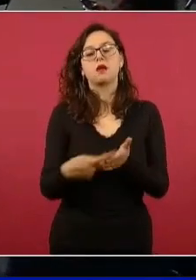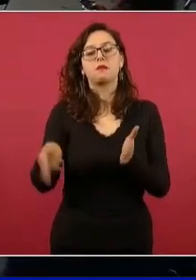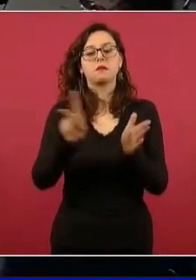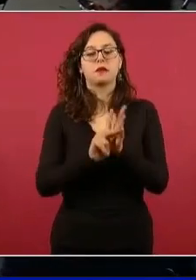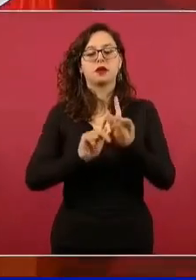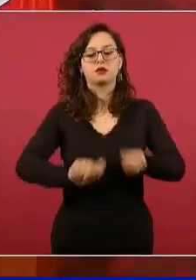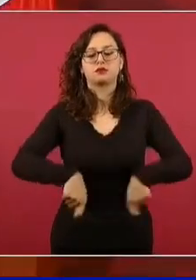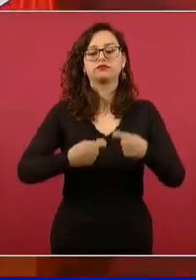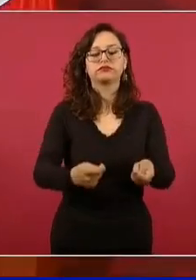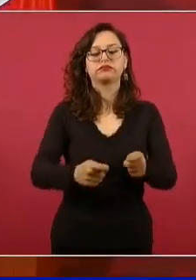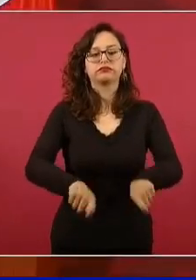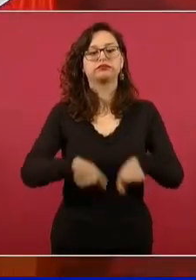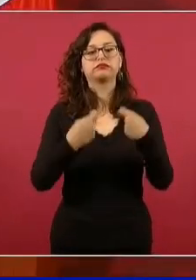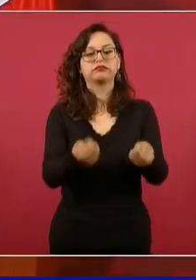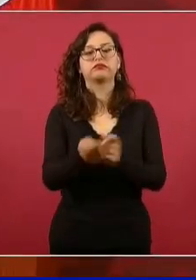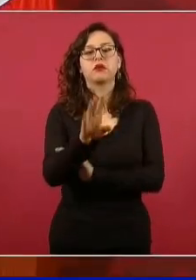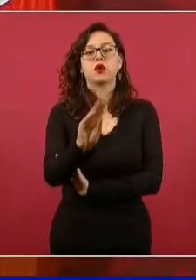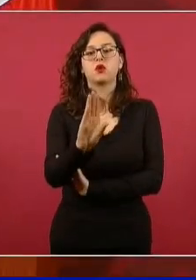99%,